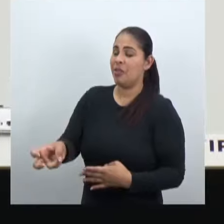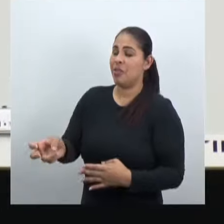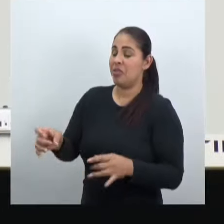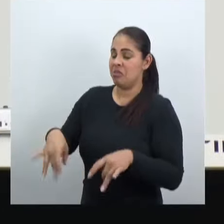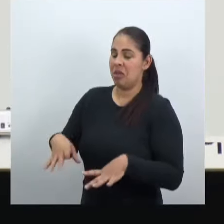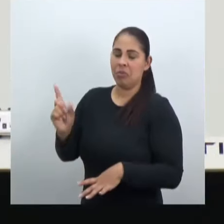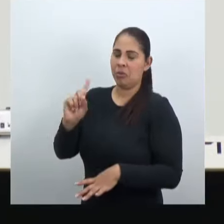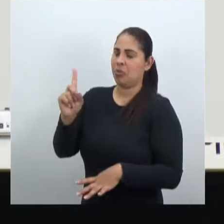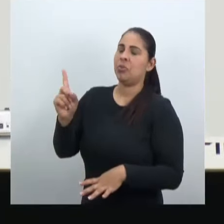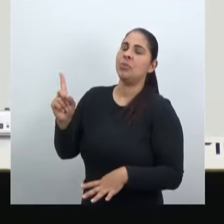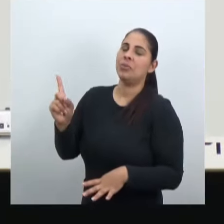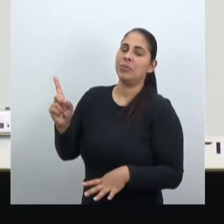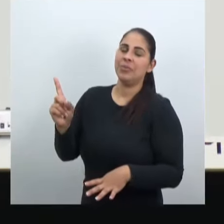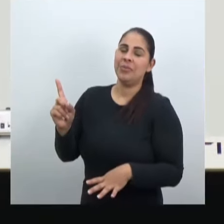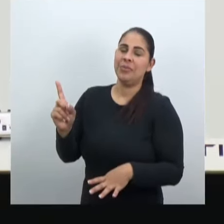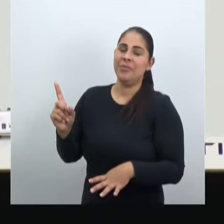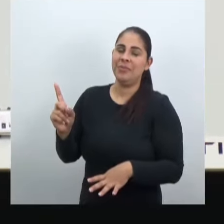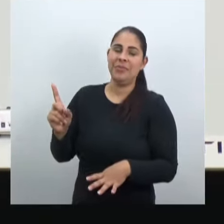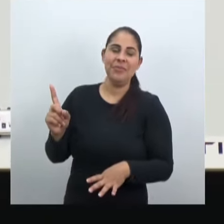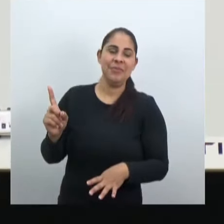que se ha hecho que